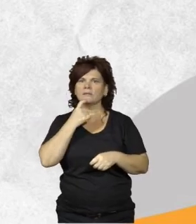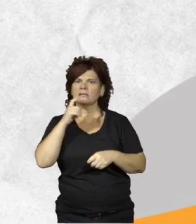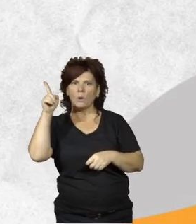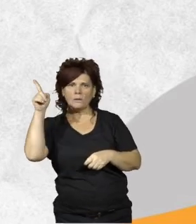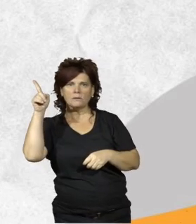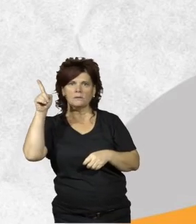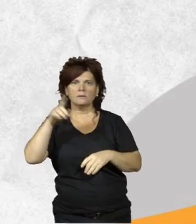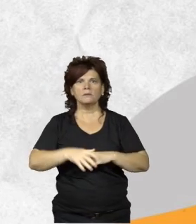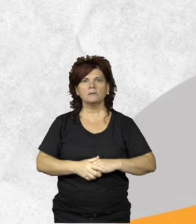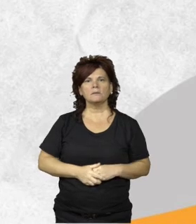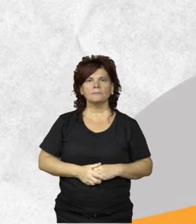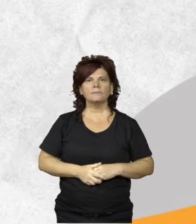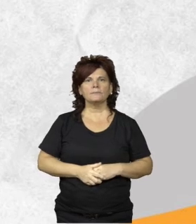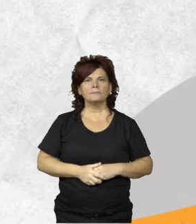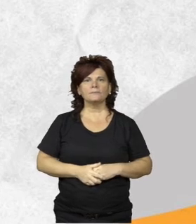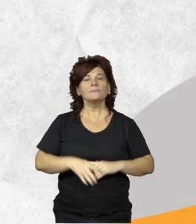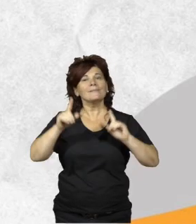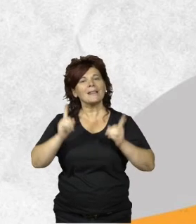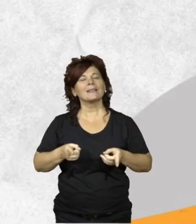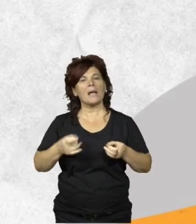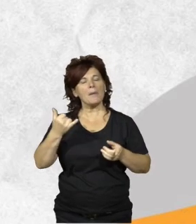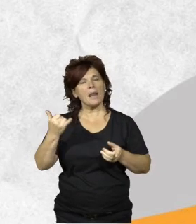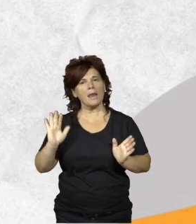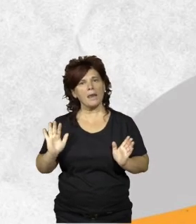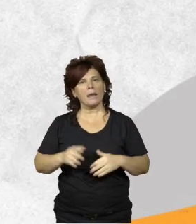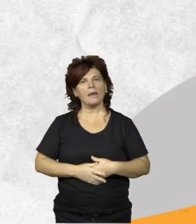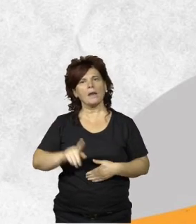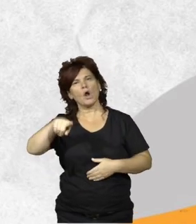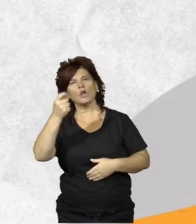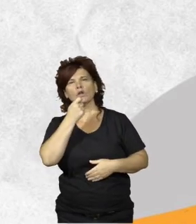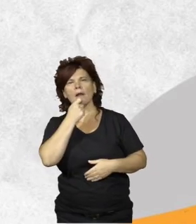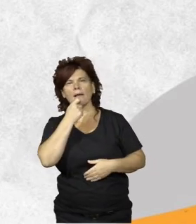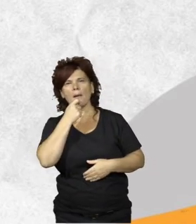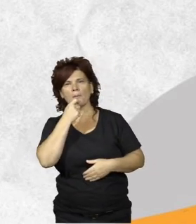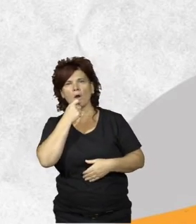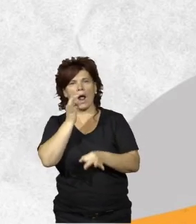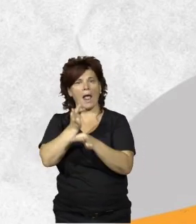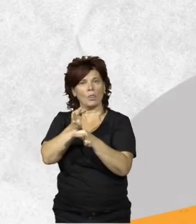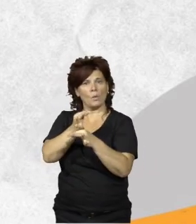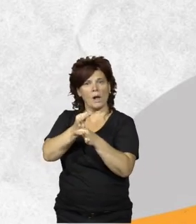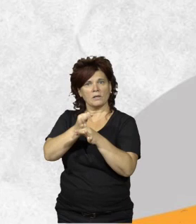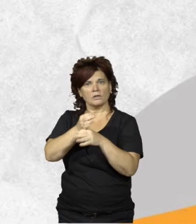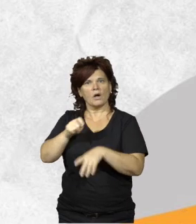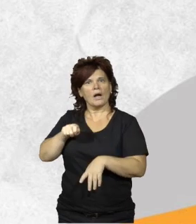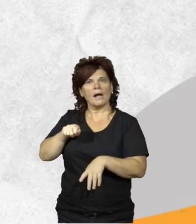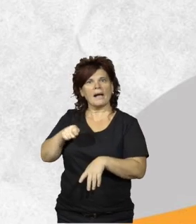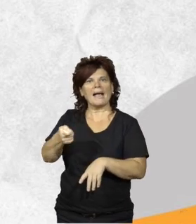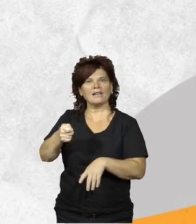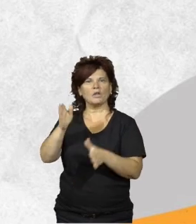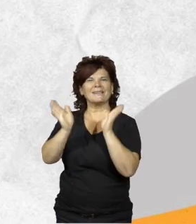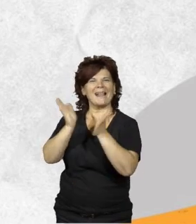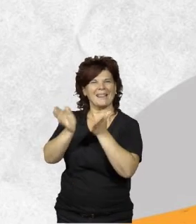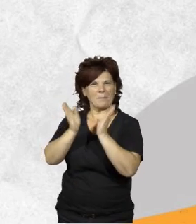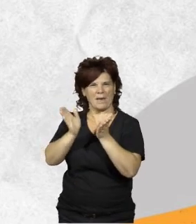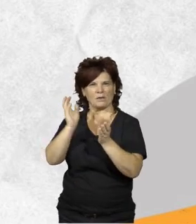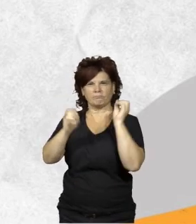provincia. También tenemos otro ejemplo de ubicación, que son la gestión de los residuos industriales, ya que en la